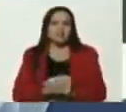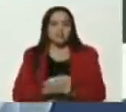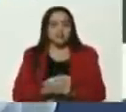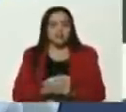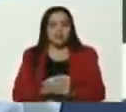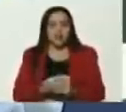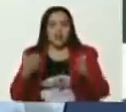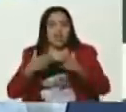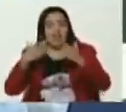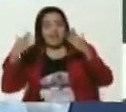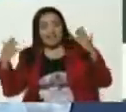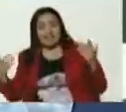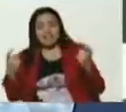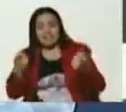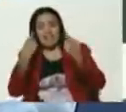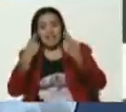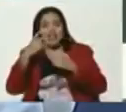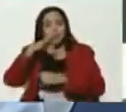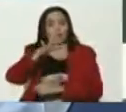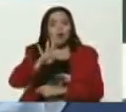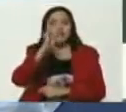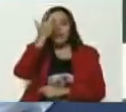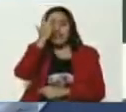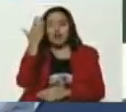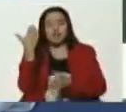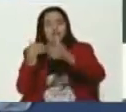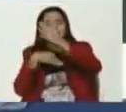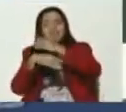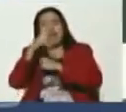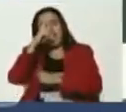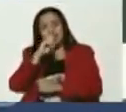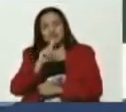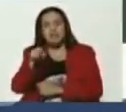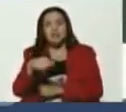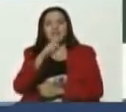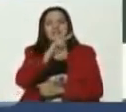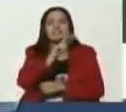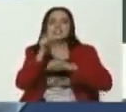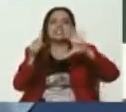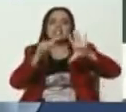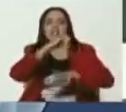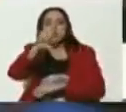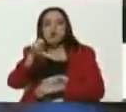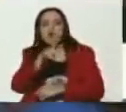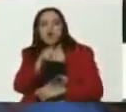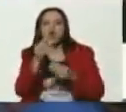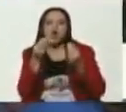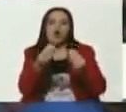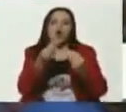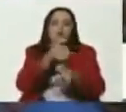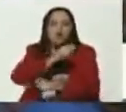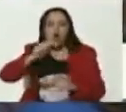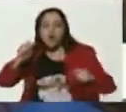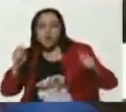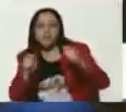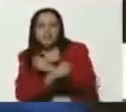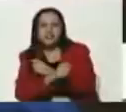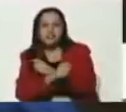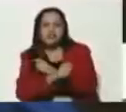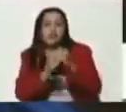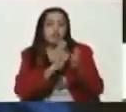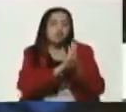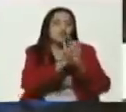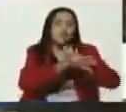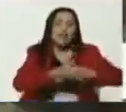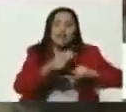enseñanzas del 4 de febrero y del 26 de julio es cómo convertir una derrota